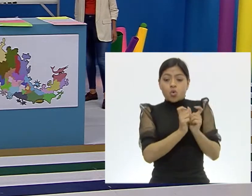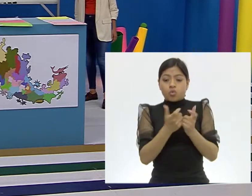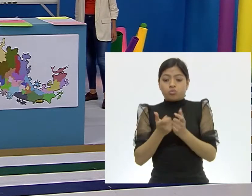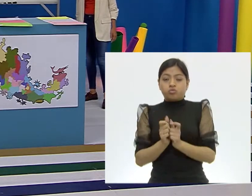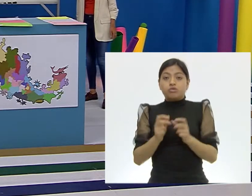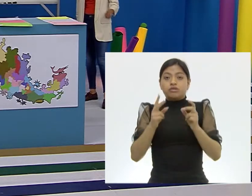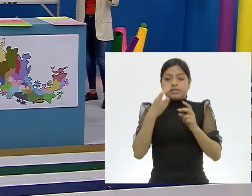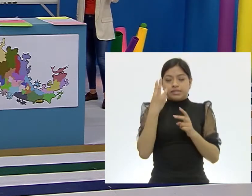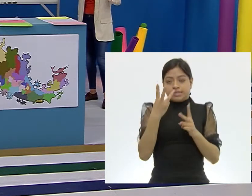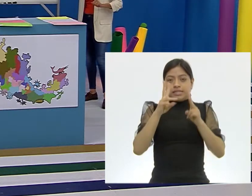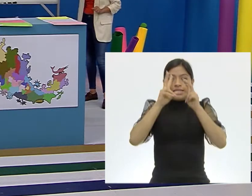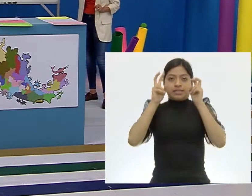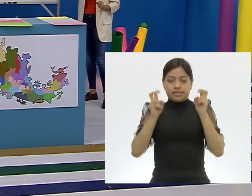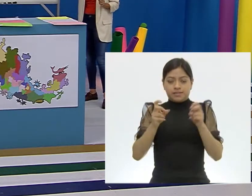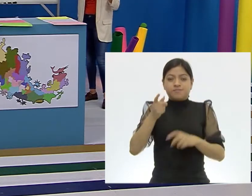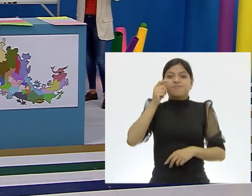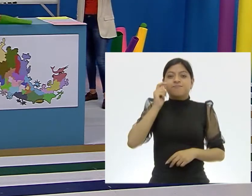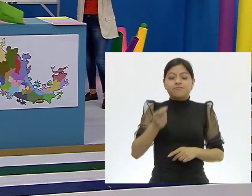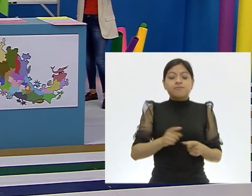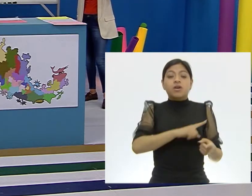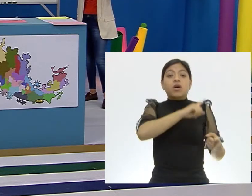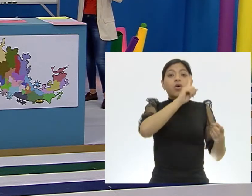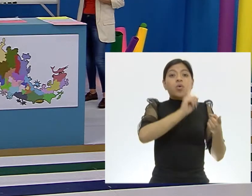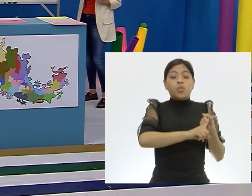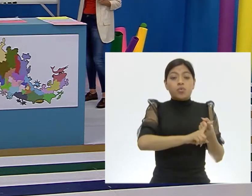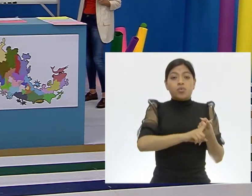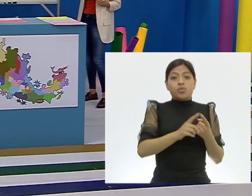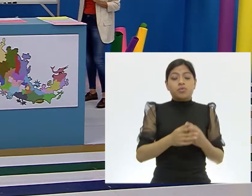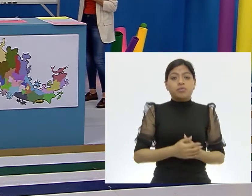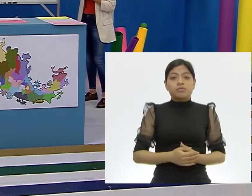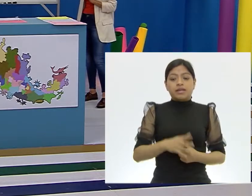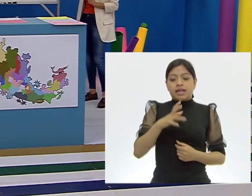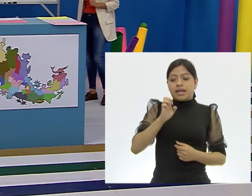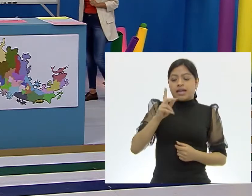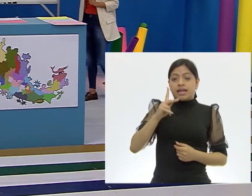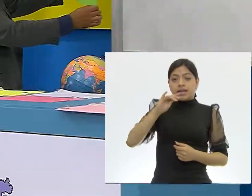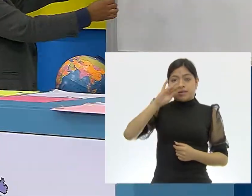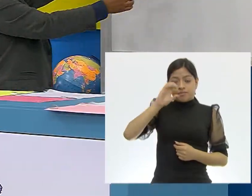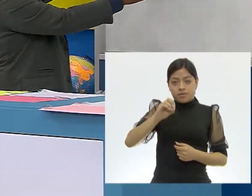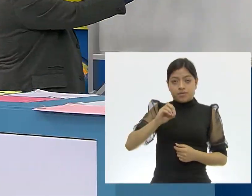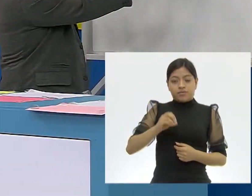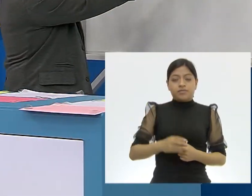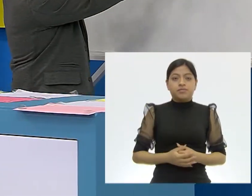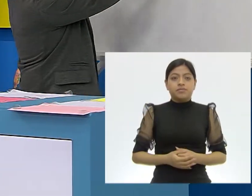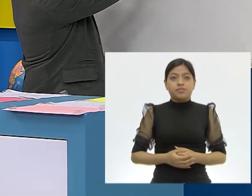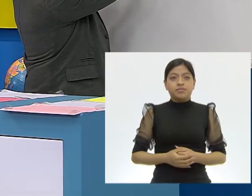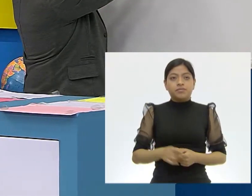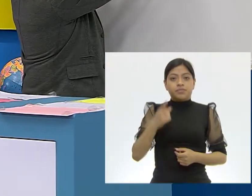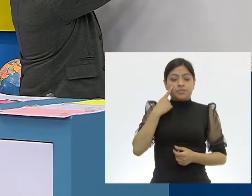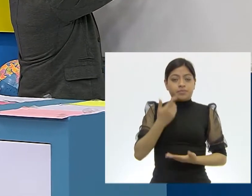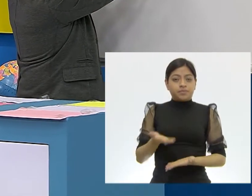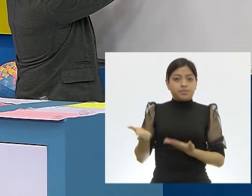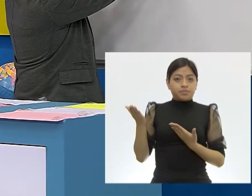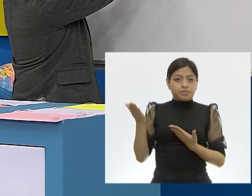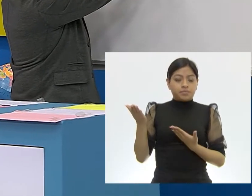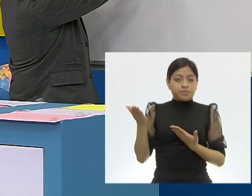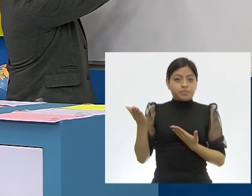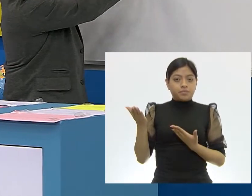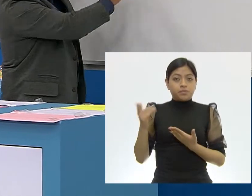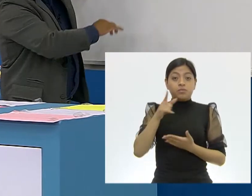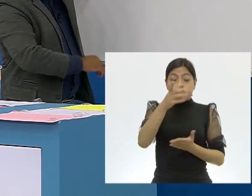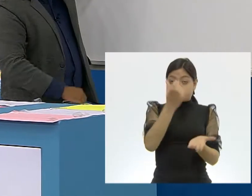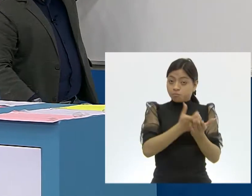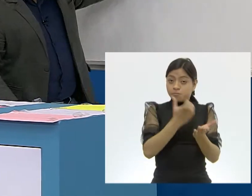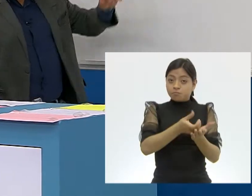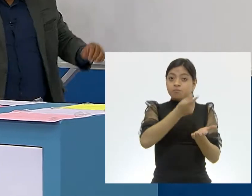Vamos a recordarlos. Y esos son el género épico. Exacto. Lo vamos a poner aquí para que los chicos pues vayan tomando